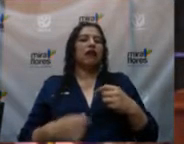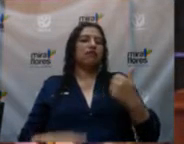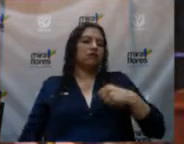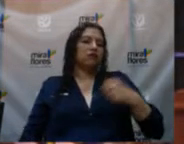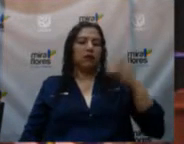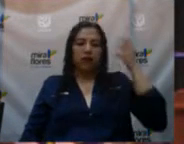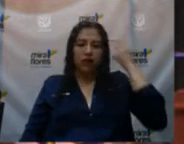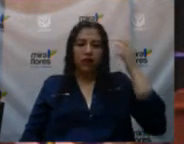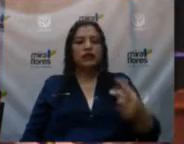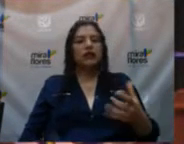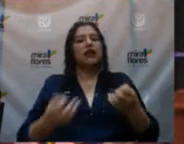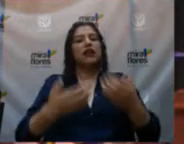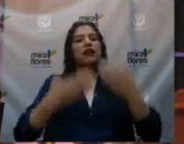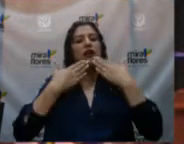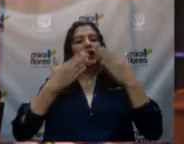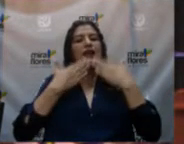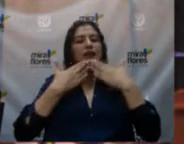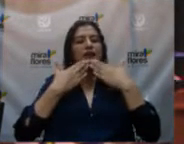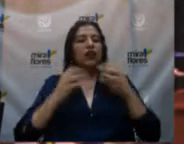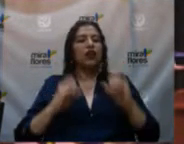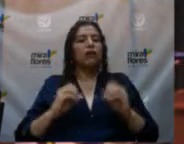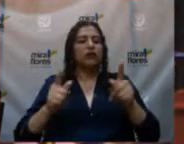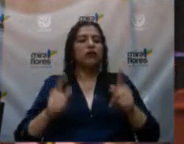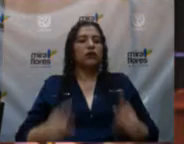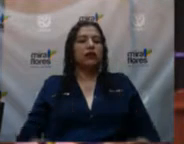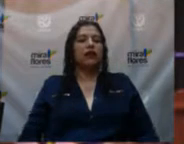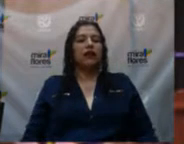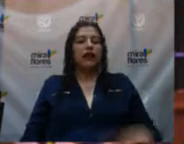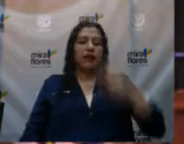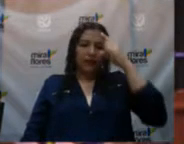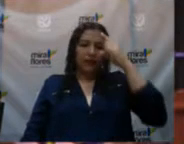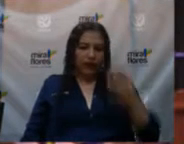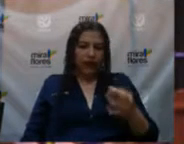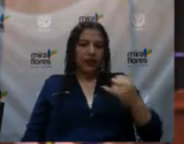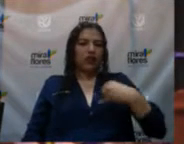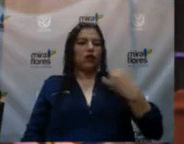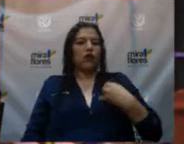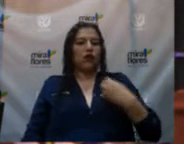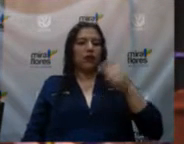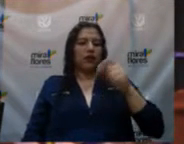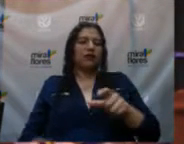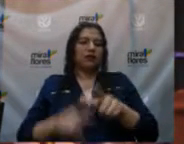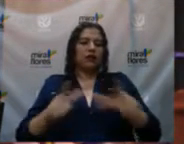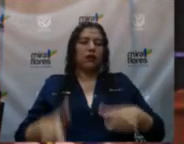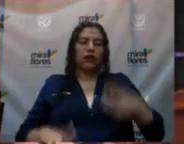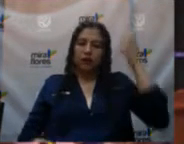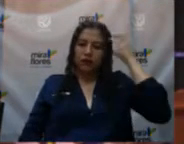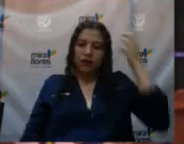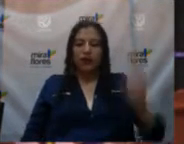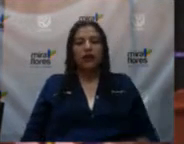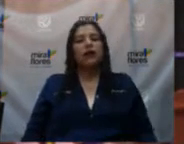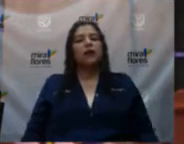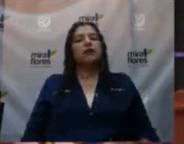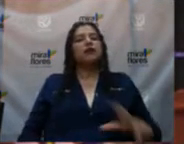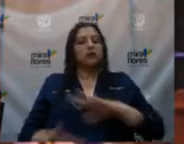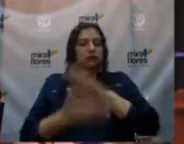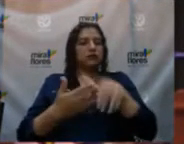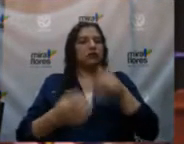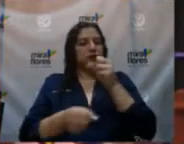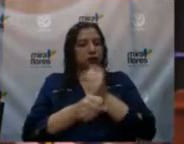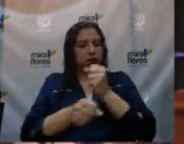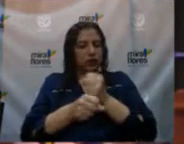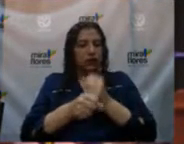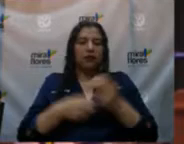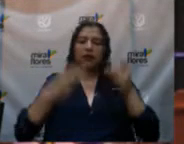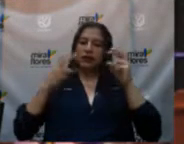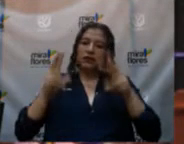quiero agradecer la oportunidad del distrito de creer en la juventud del distrito, porque las obras y la gestión se